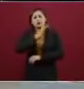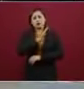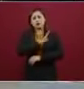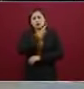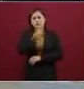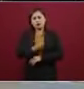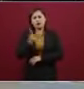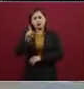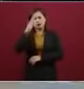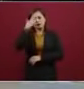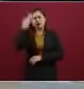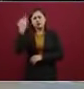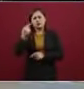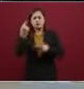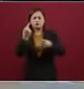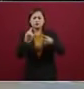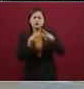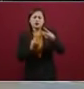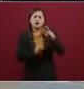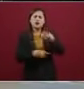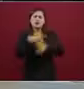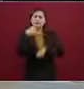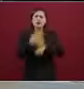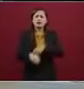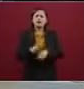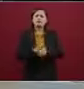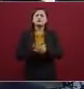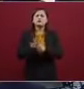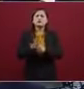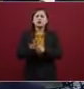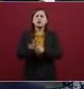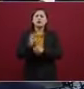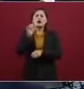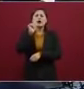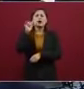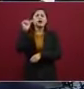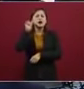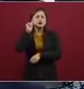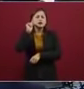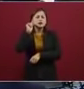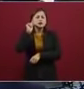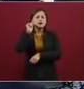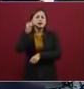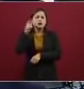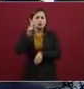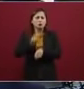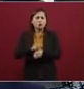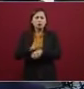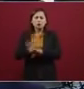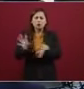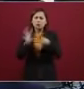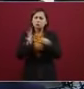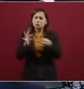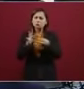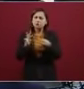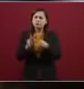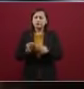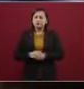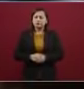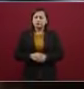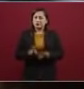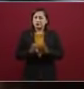delitos a combatir, si este tema se habló a lo largo del día de ayer. Y no es muy improvisado